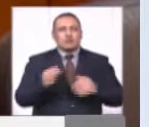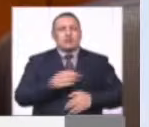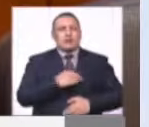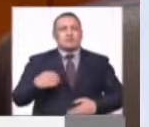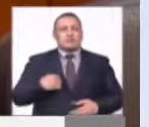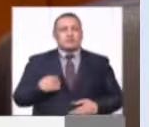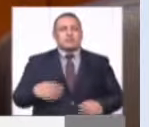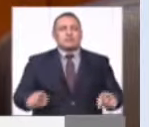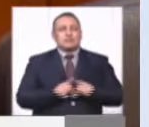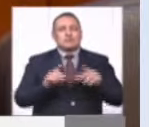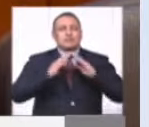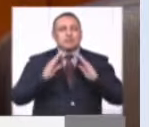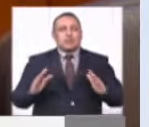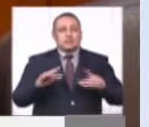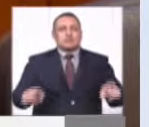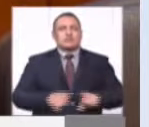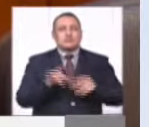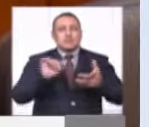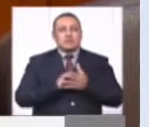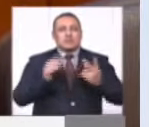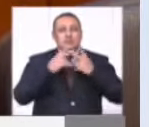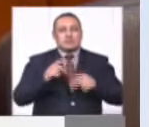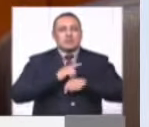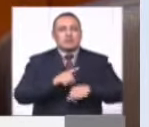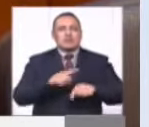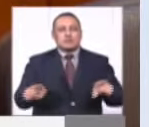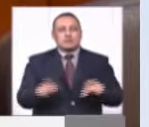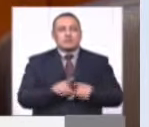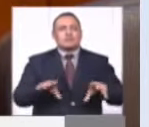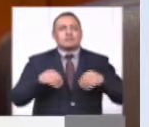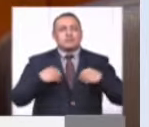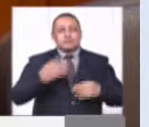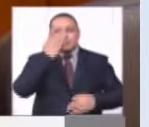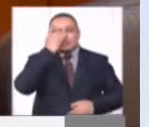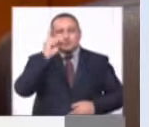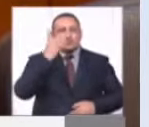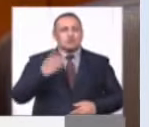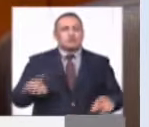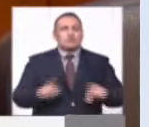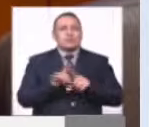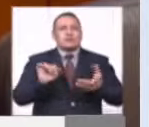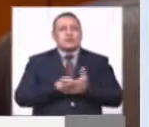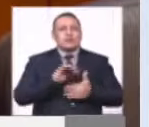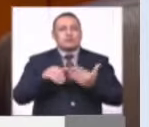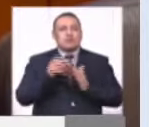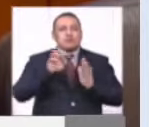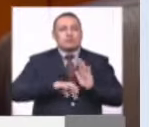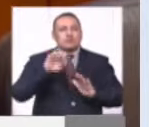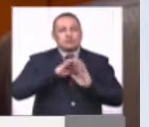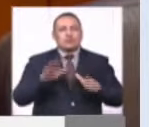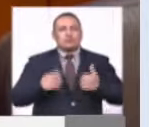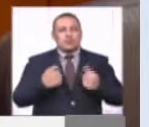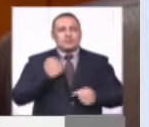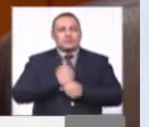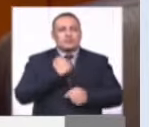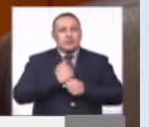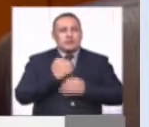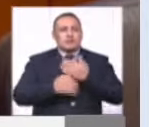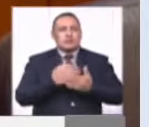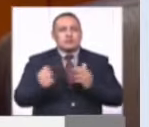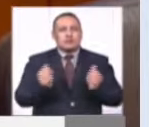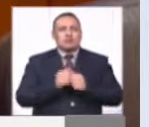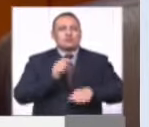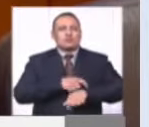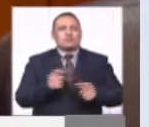ministra de Vivienda para que de una vez se tomen las decisiones y estos proyectos se puedan efectivizar en el